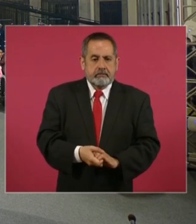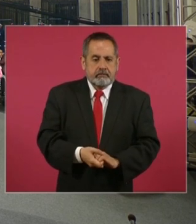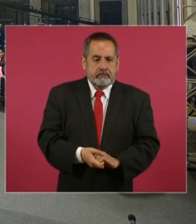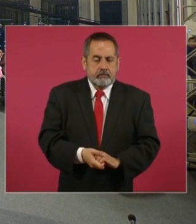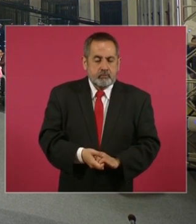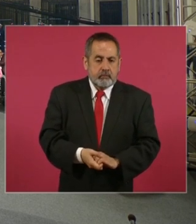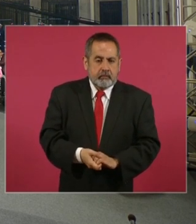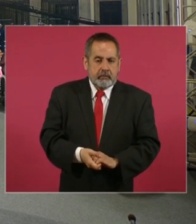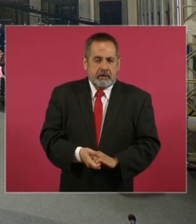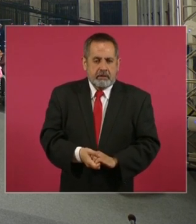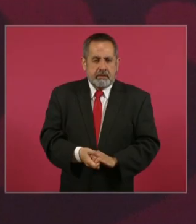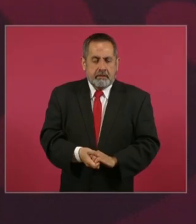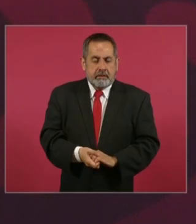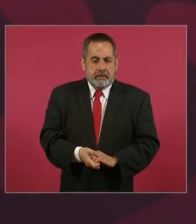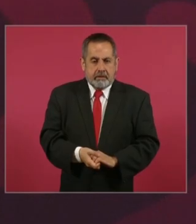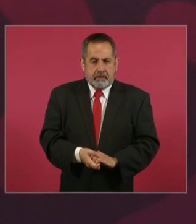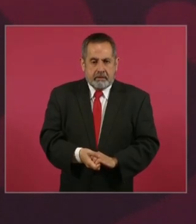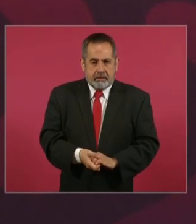Se está